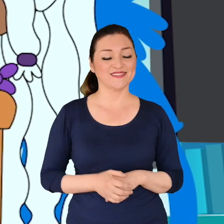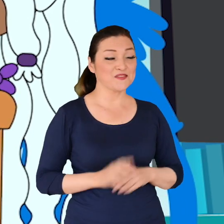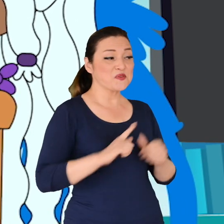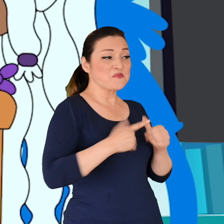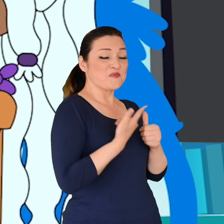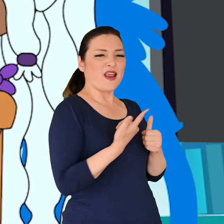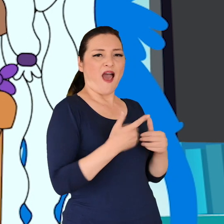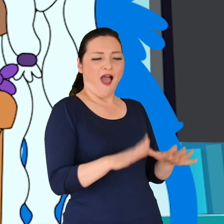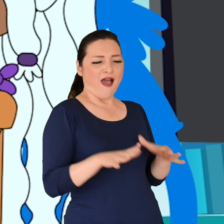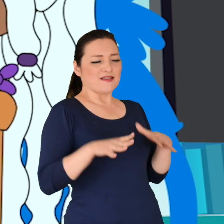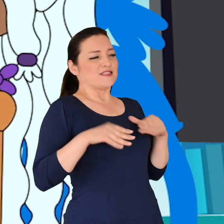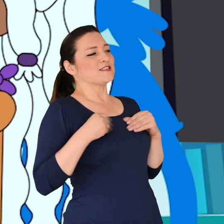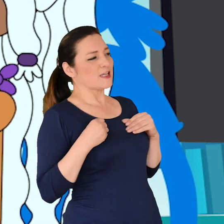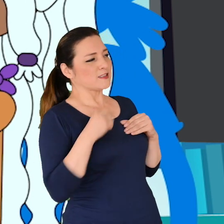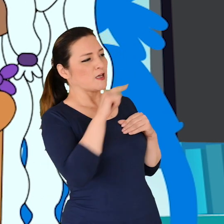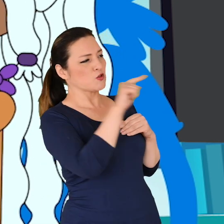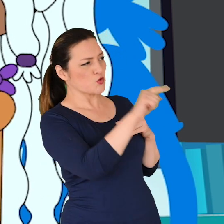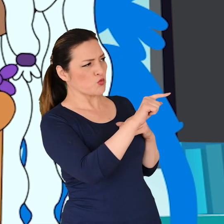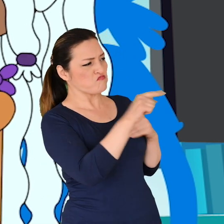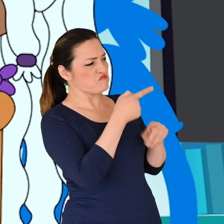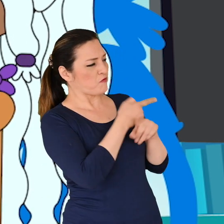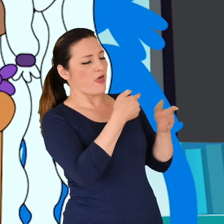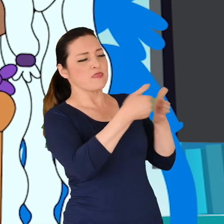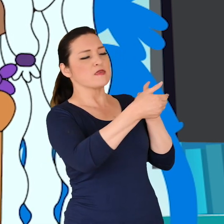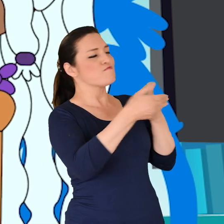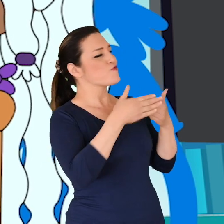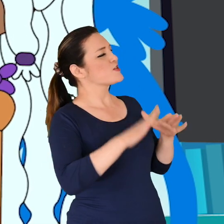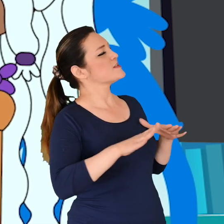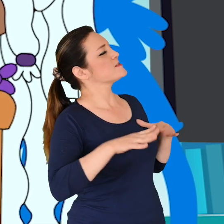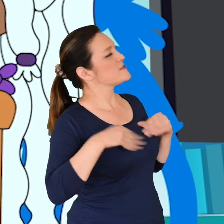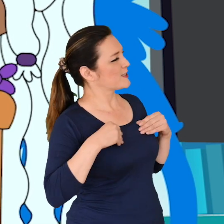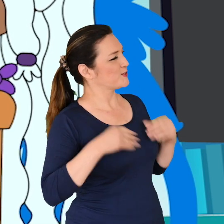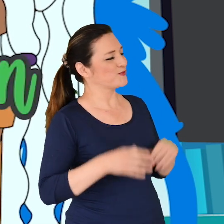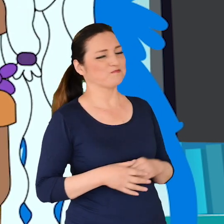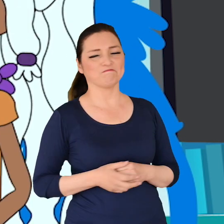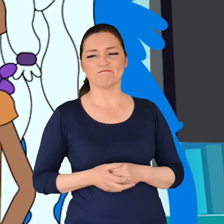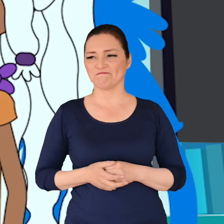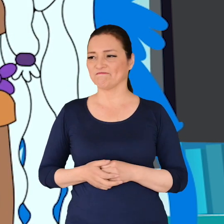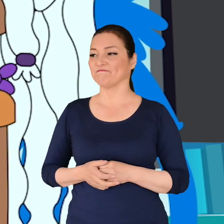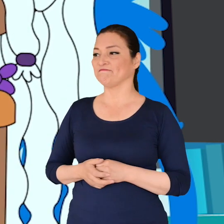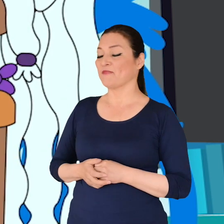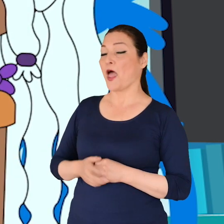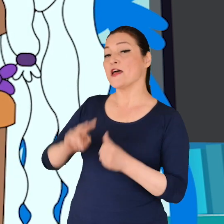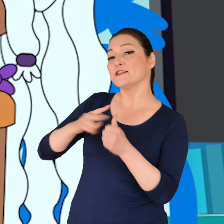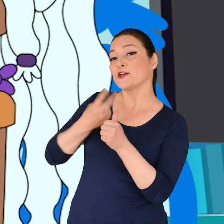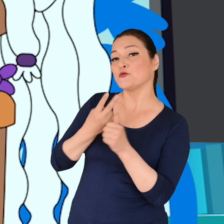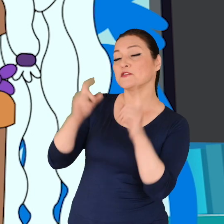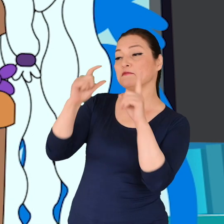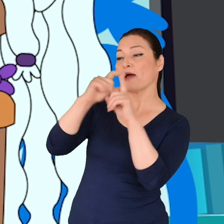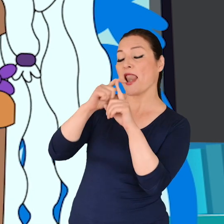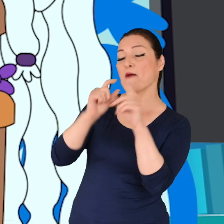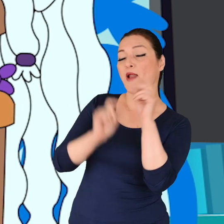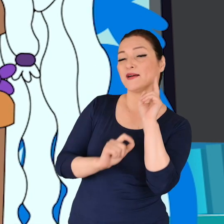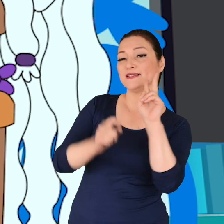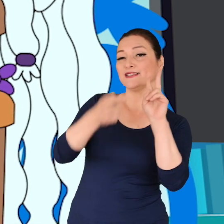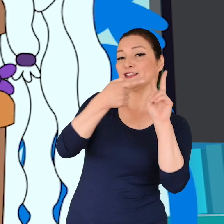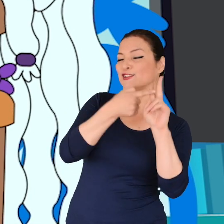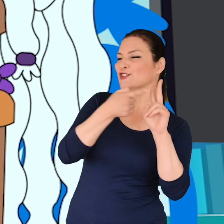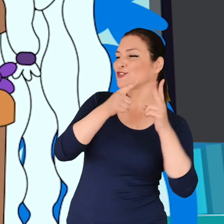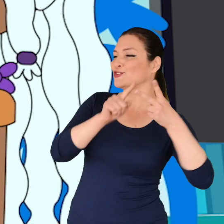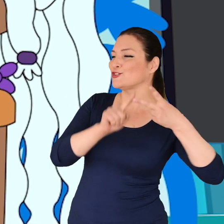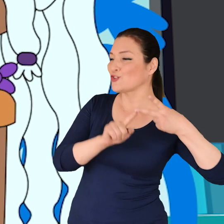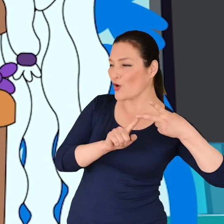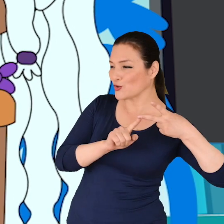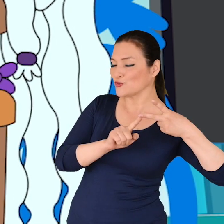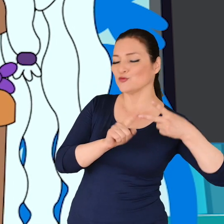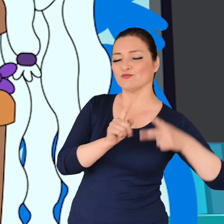aceptación, y significa recibir a las personas tal y como son. La segunda palabra es cuidado, o